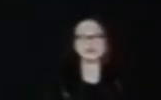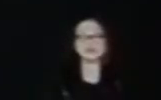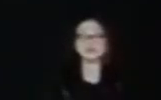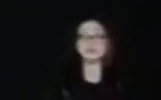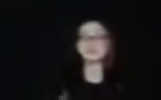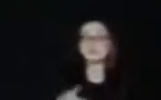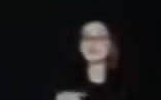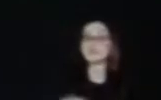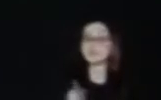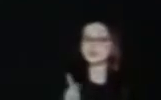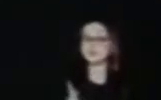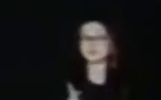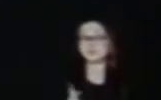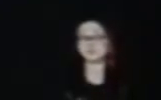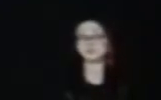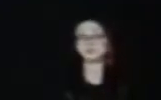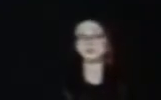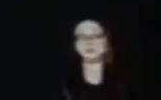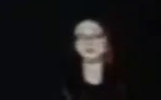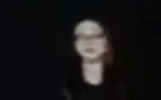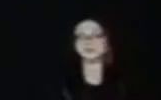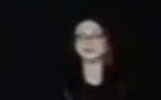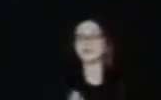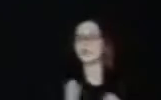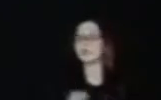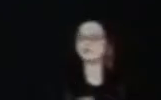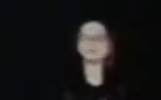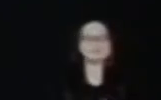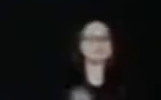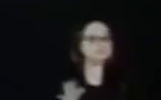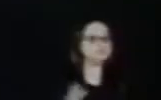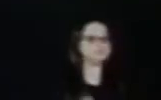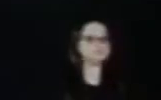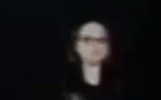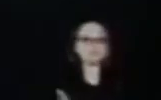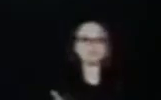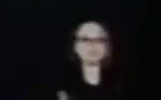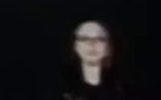Pero de cualquier manera,